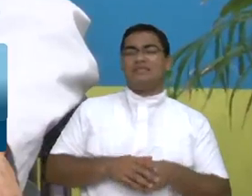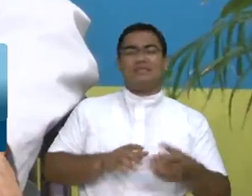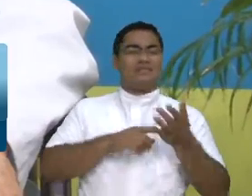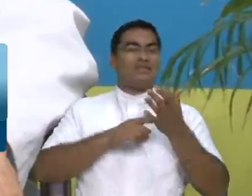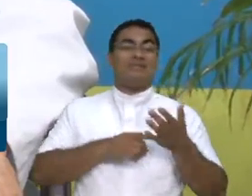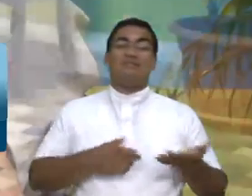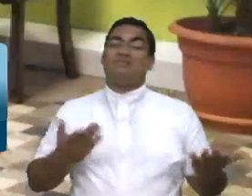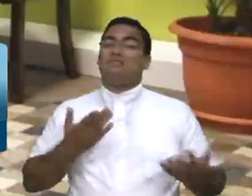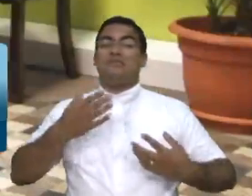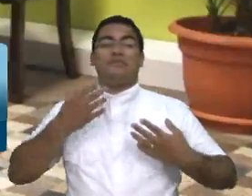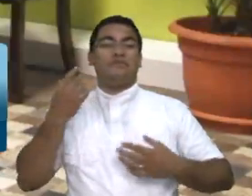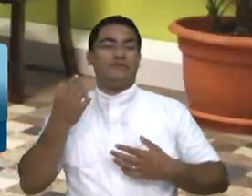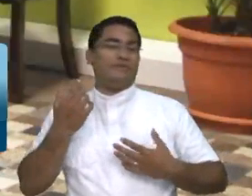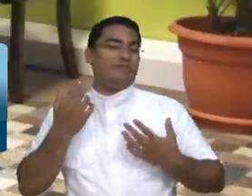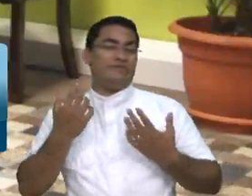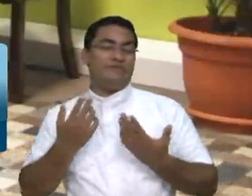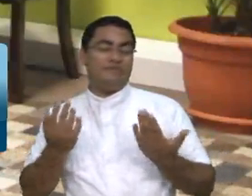de los sangrados. Ya en